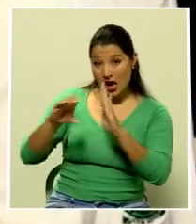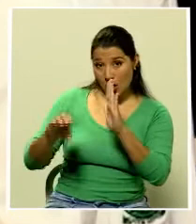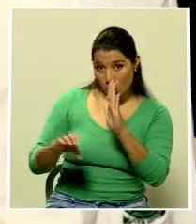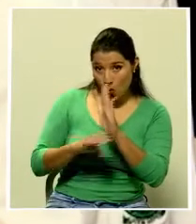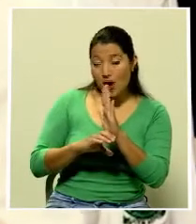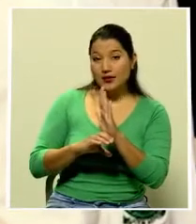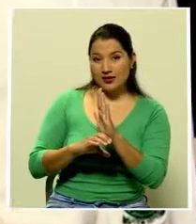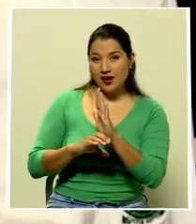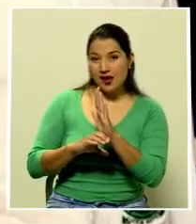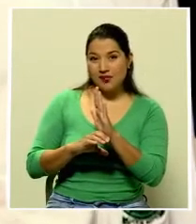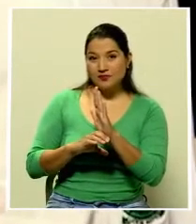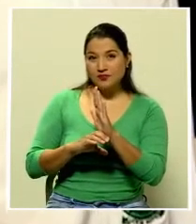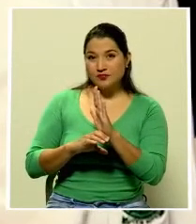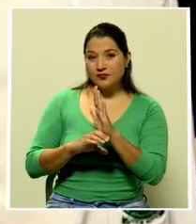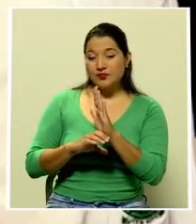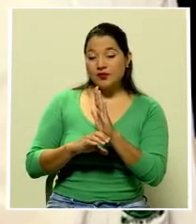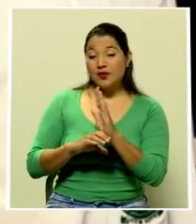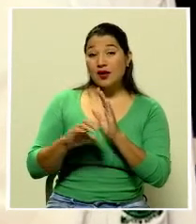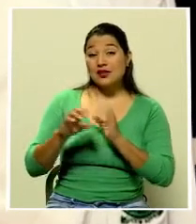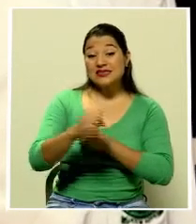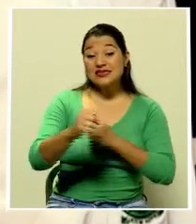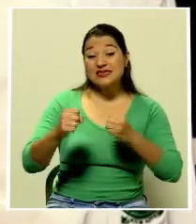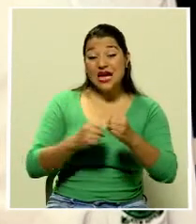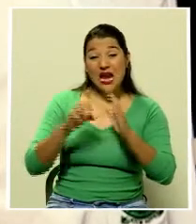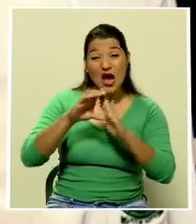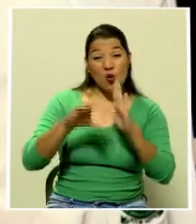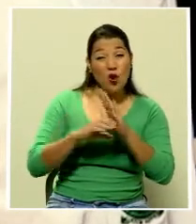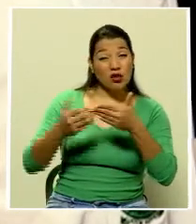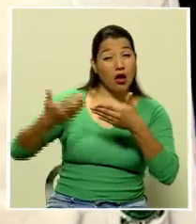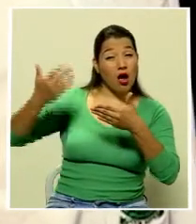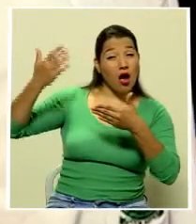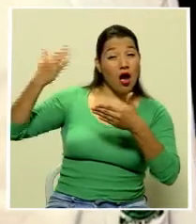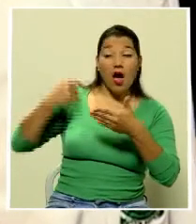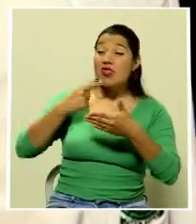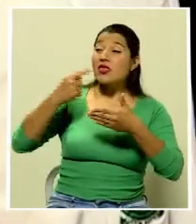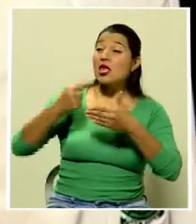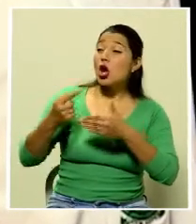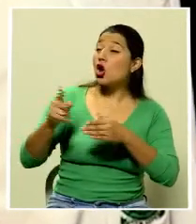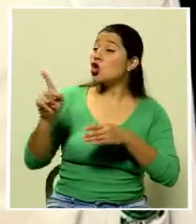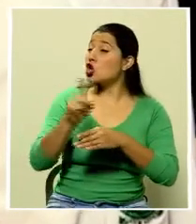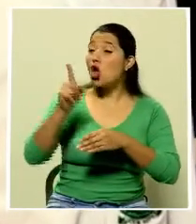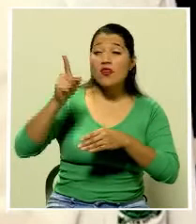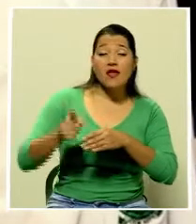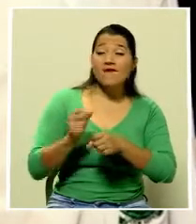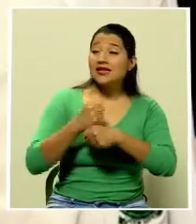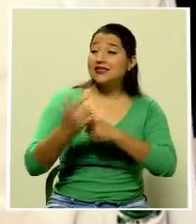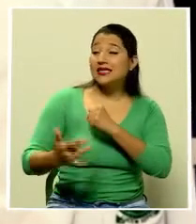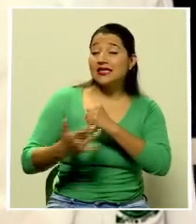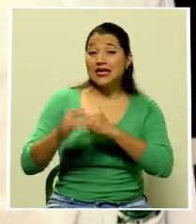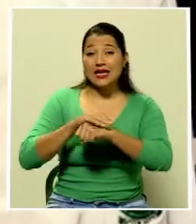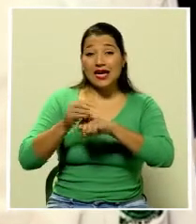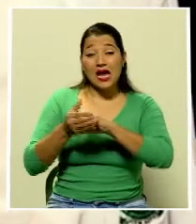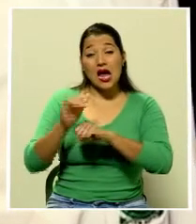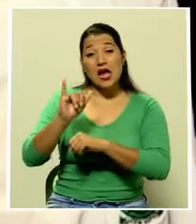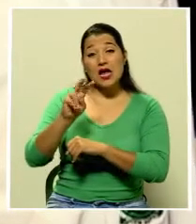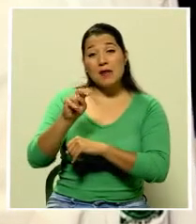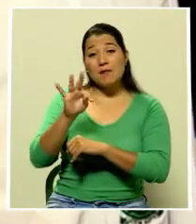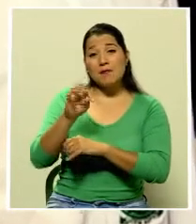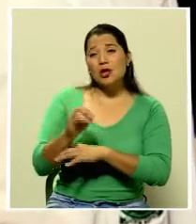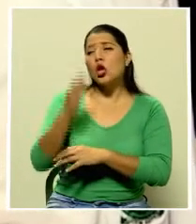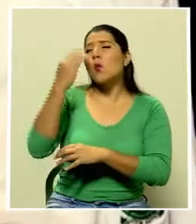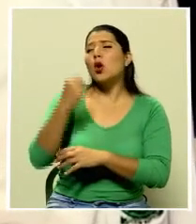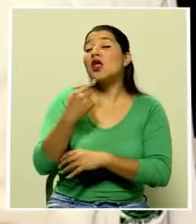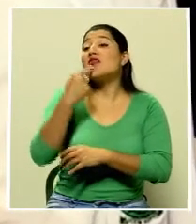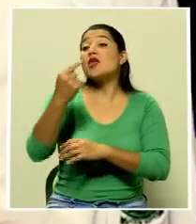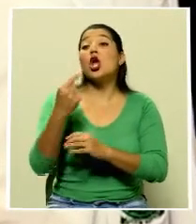vitro en Costa Rica era que decía que la Constitución Política de Costa Rica dice que la vida humana es